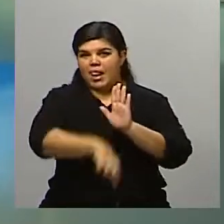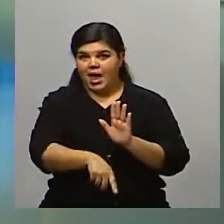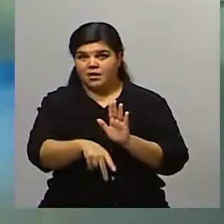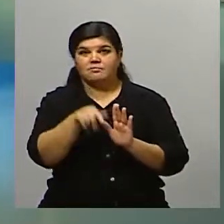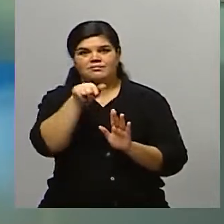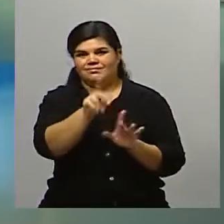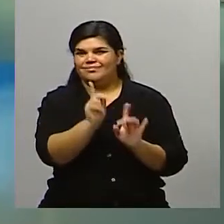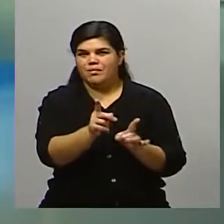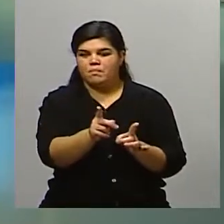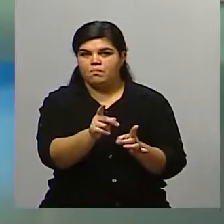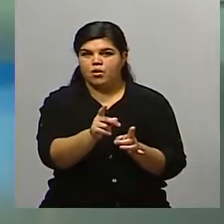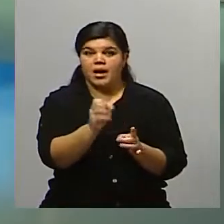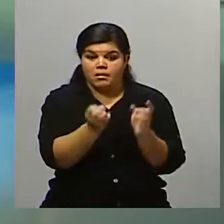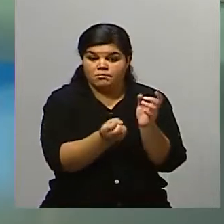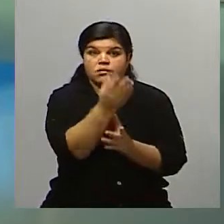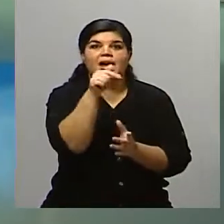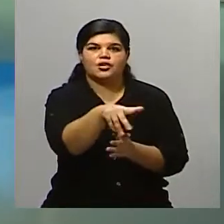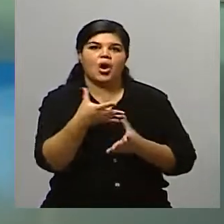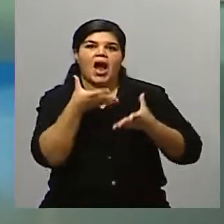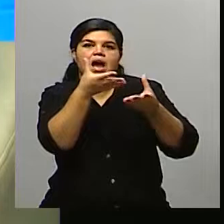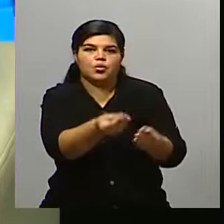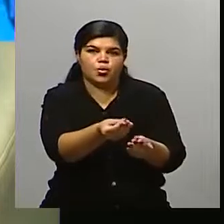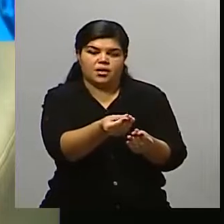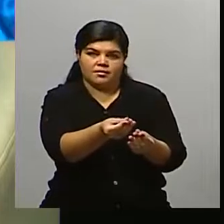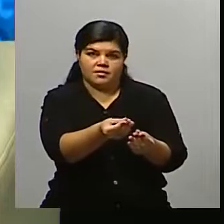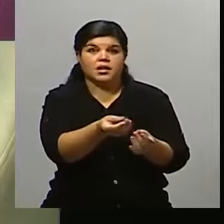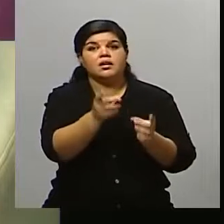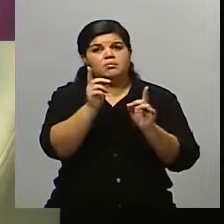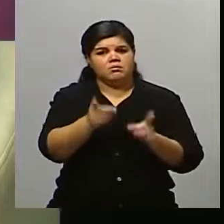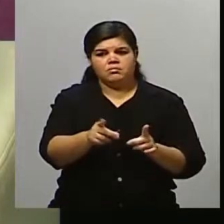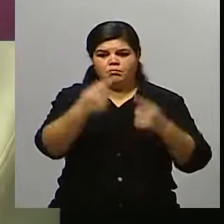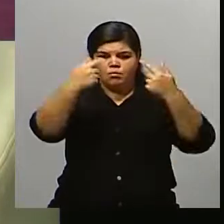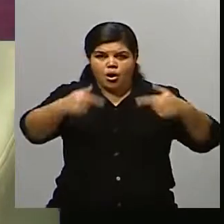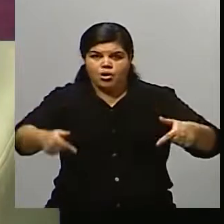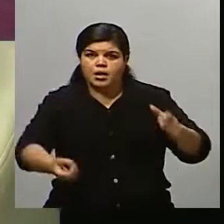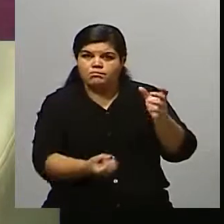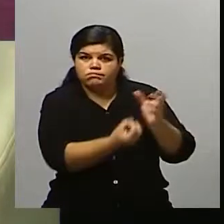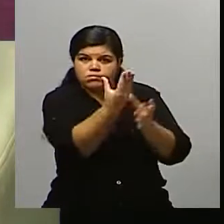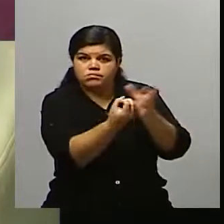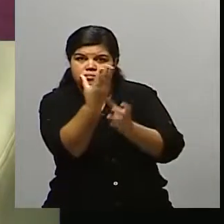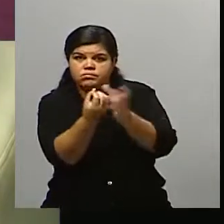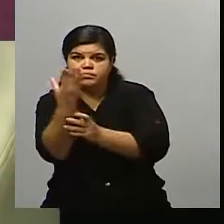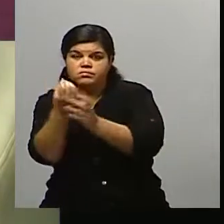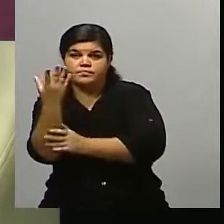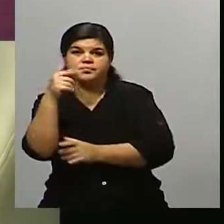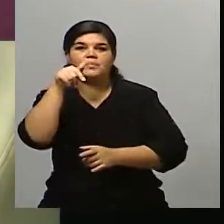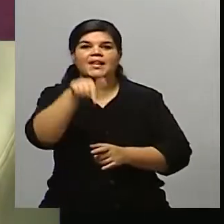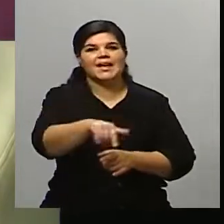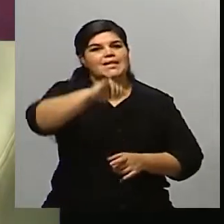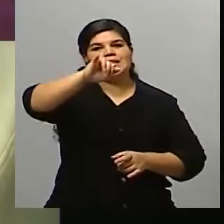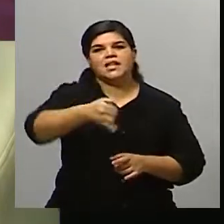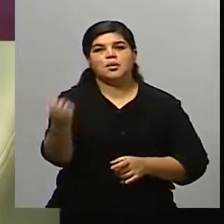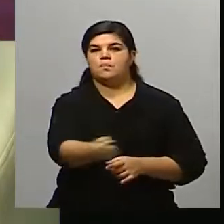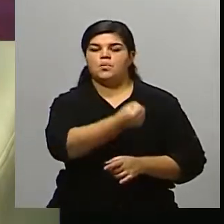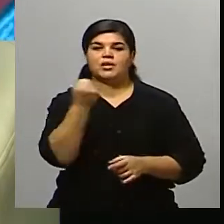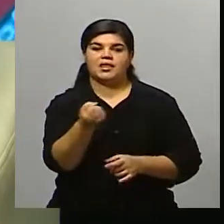profundizarlo mucho más, pero sucedieron un montón de cosas y suceden un montón de cosas a partir de una gran decisión política que fue la estatización de los fondos de los